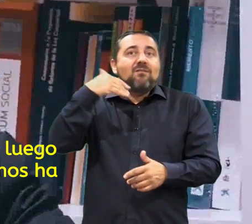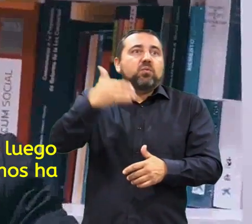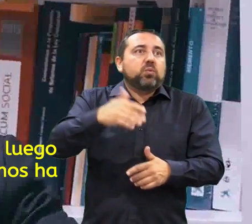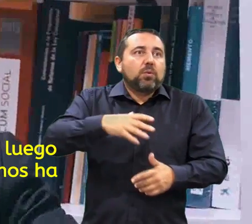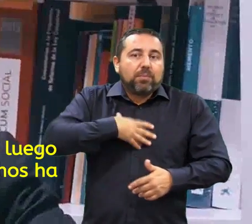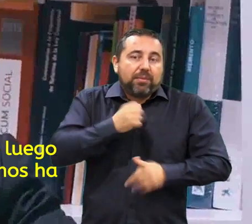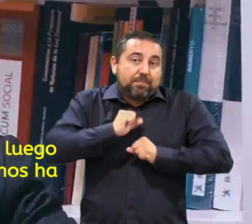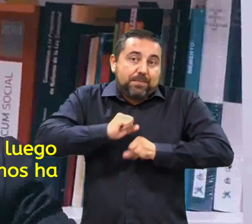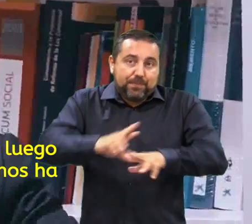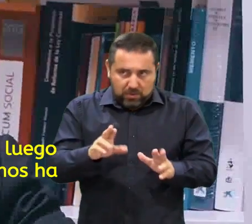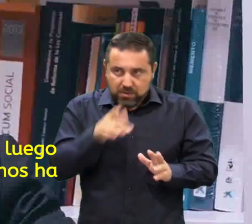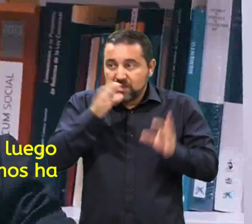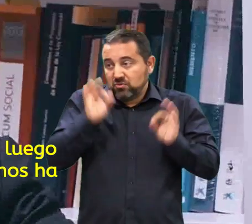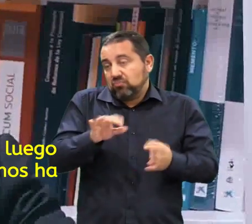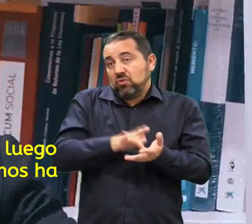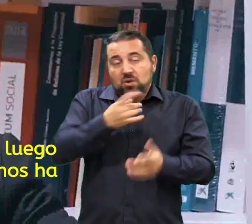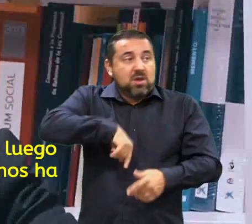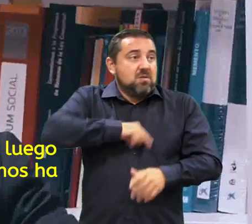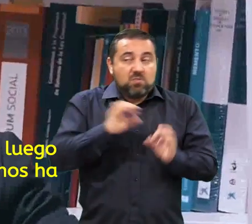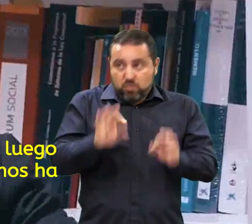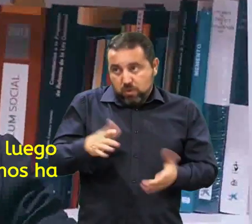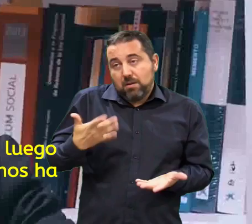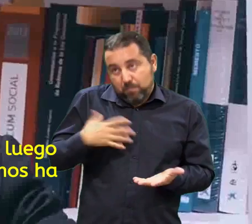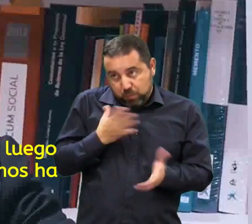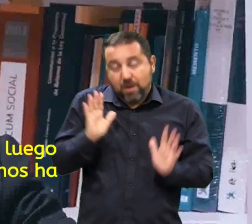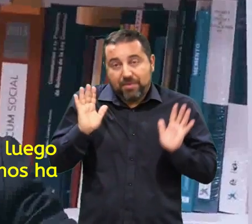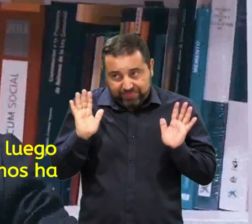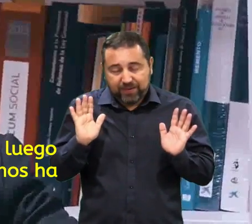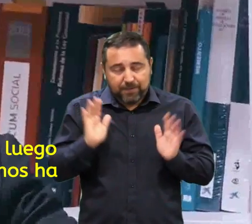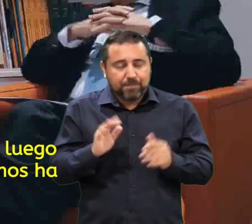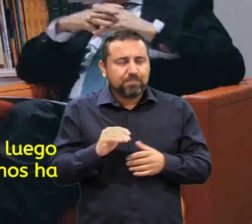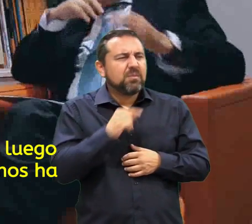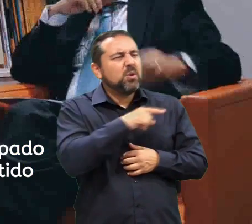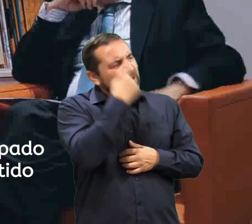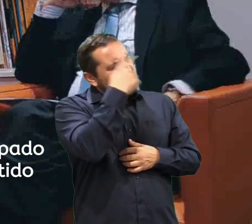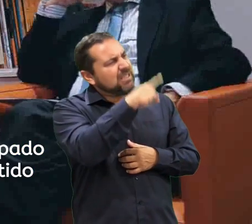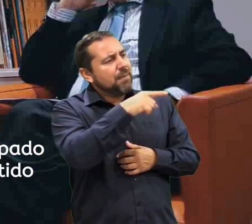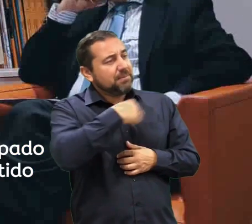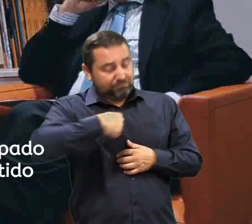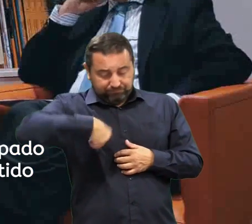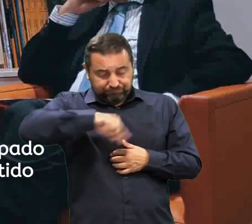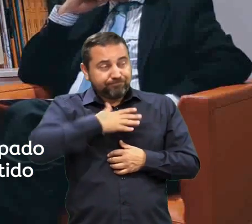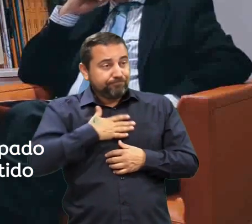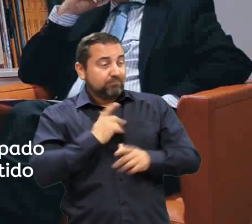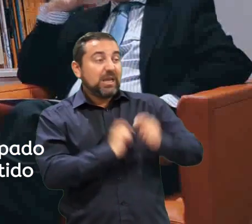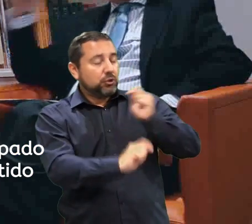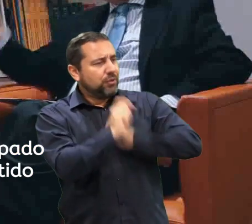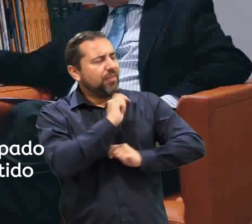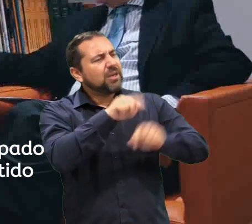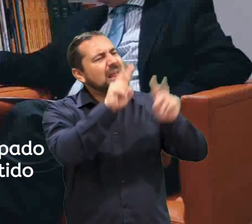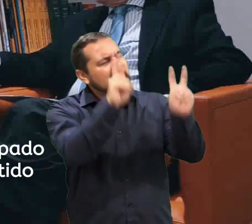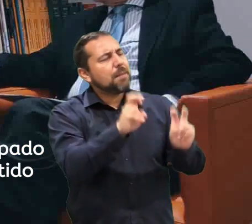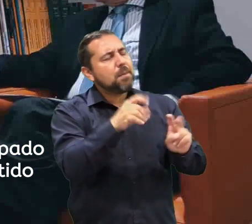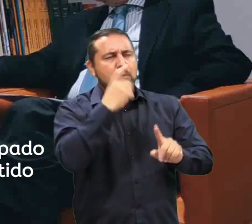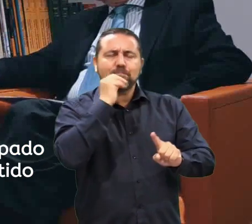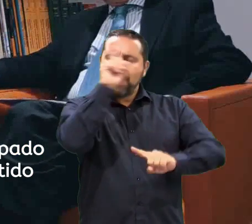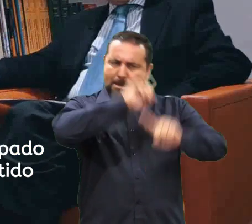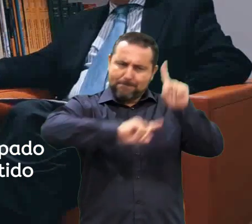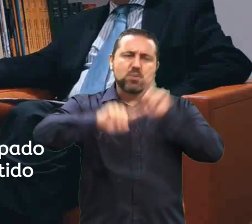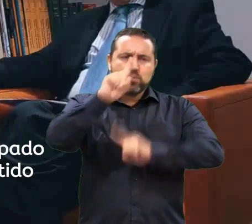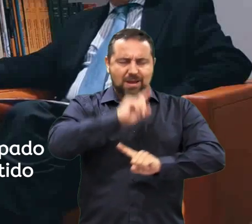hacerla prevenir que tener que curar en el último momento, como a todos nos ha ocurrido en alguna ocasión. Como tú conoces, desde la asociación siempre nos preocupó